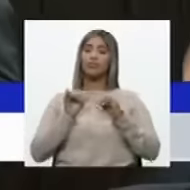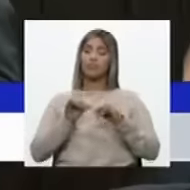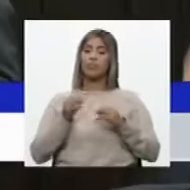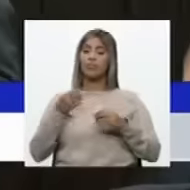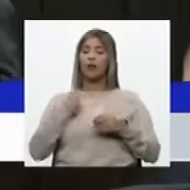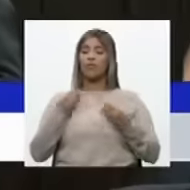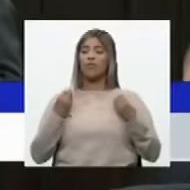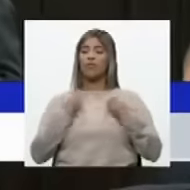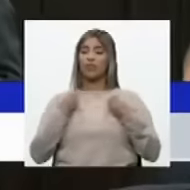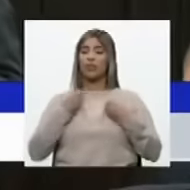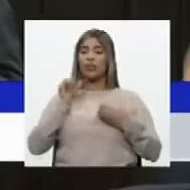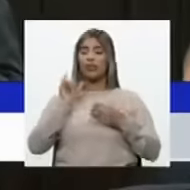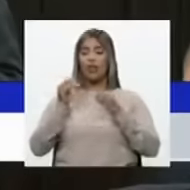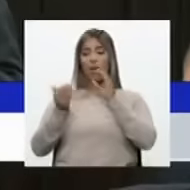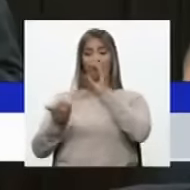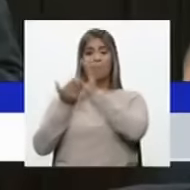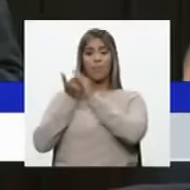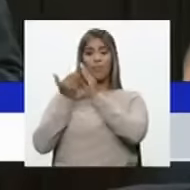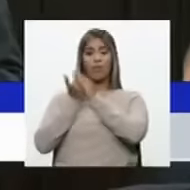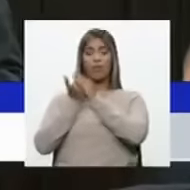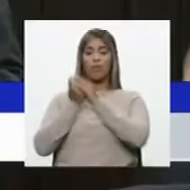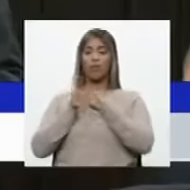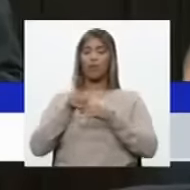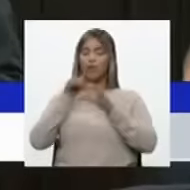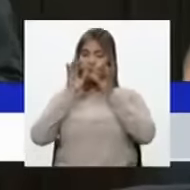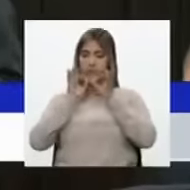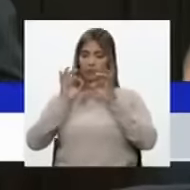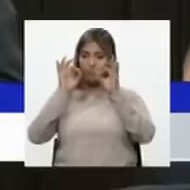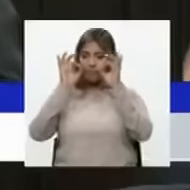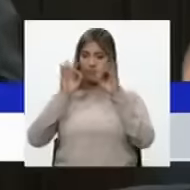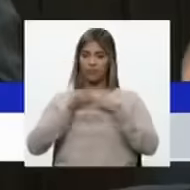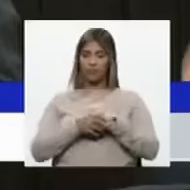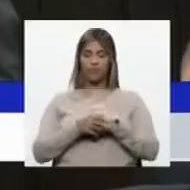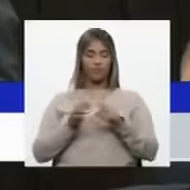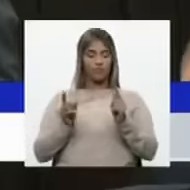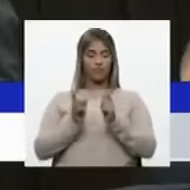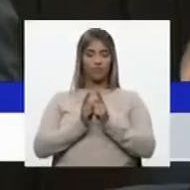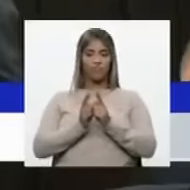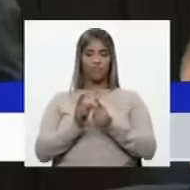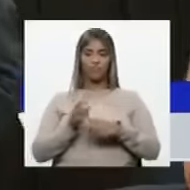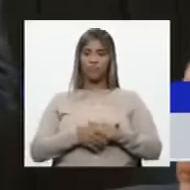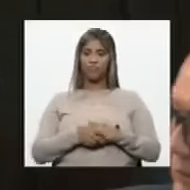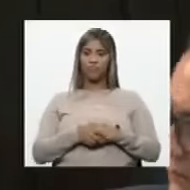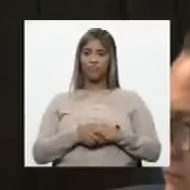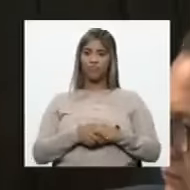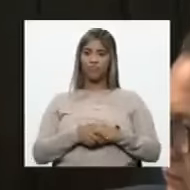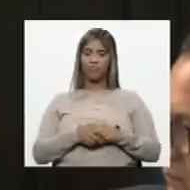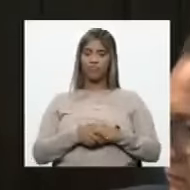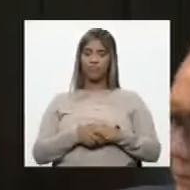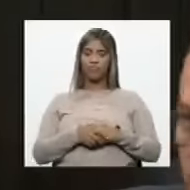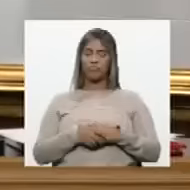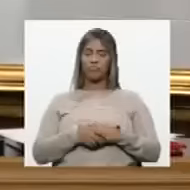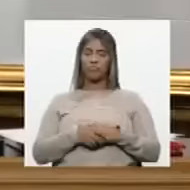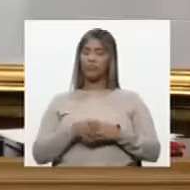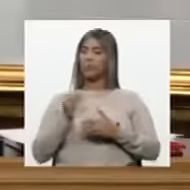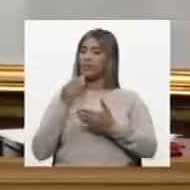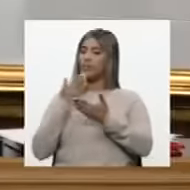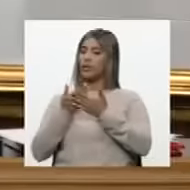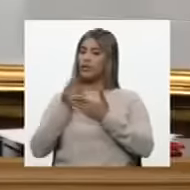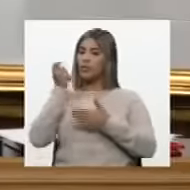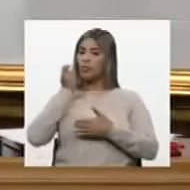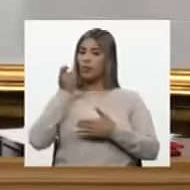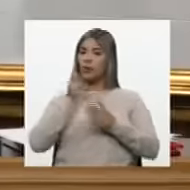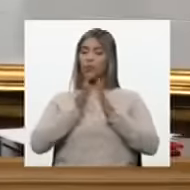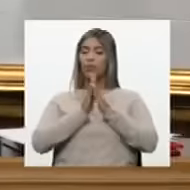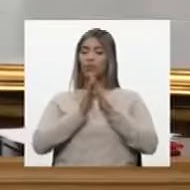y memoria de don Andrés Bello. Es todo, señor presidente. Muchas gracias, diputado. Por